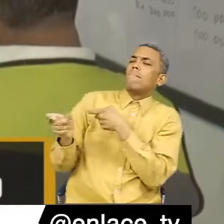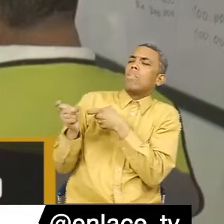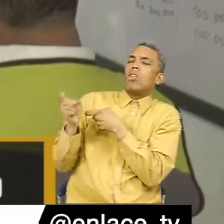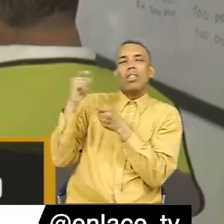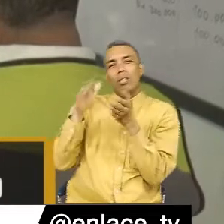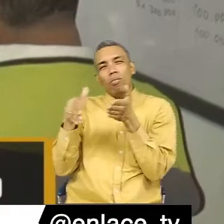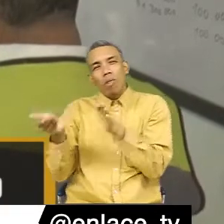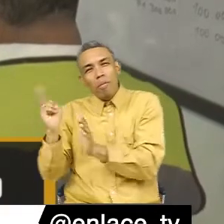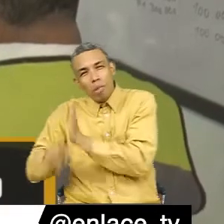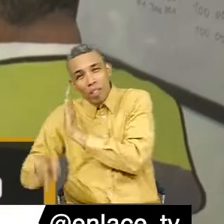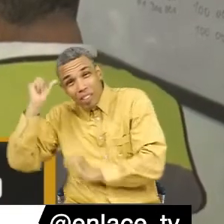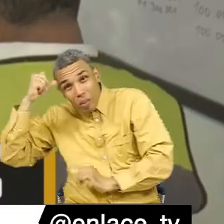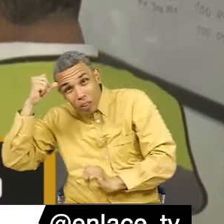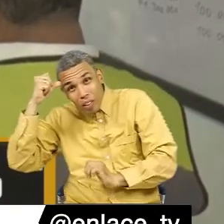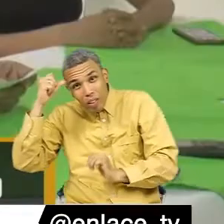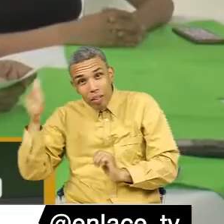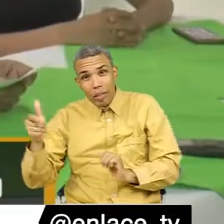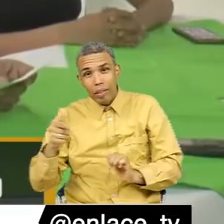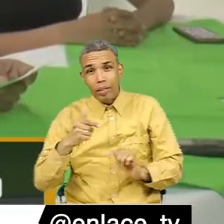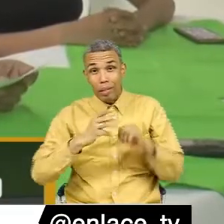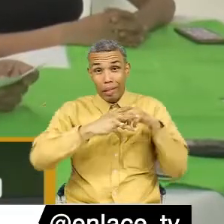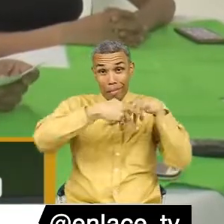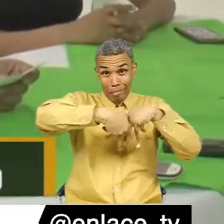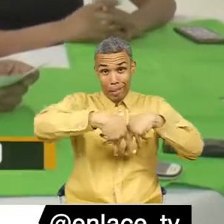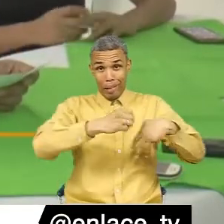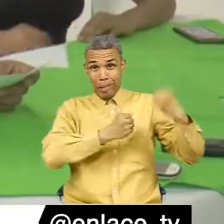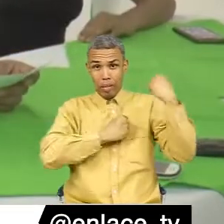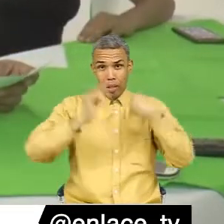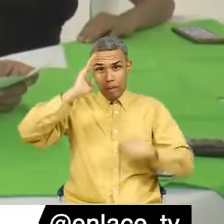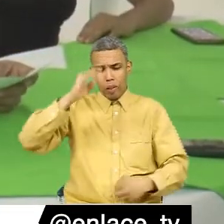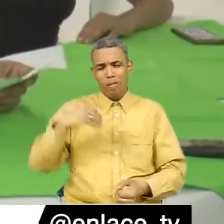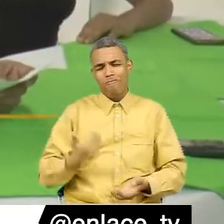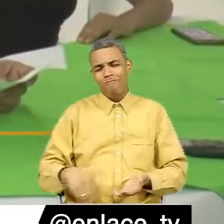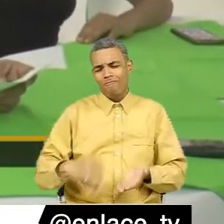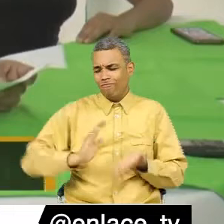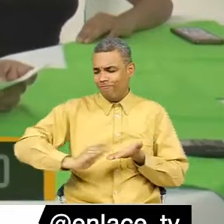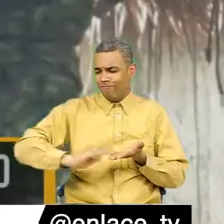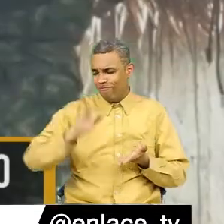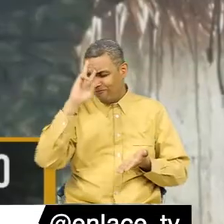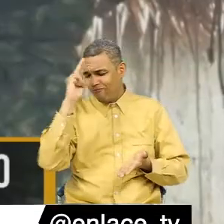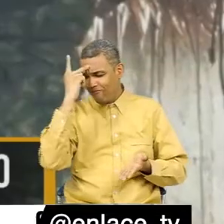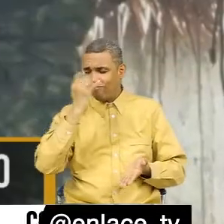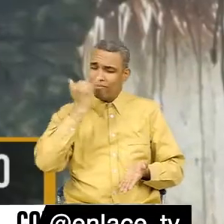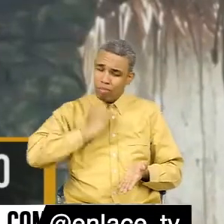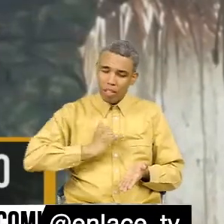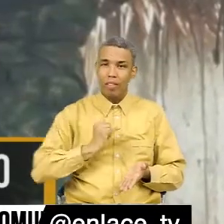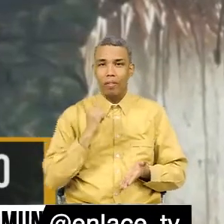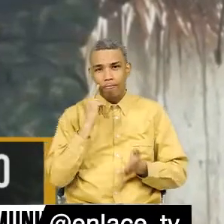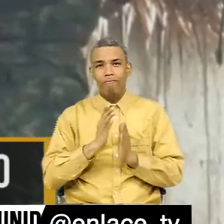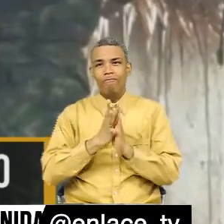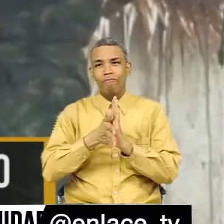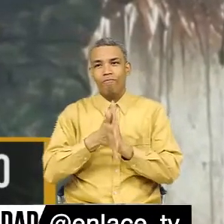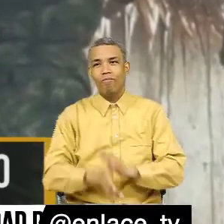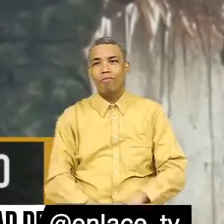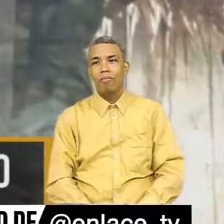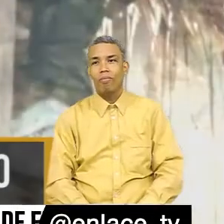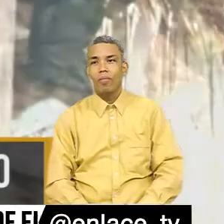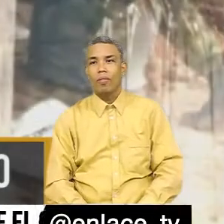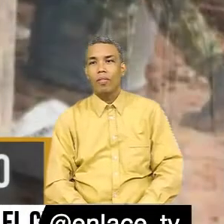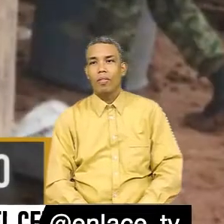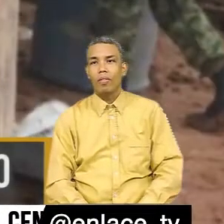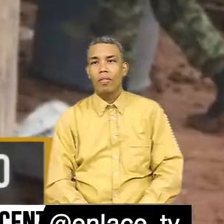la Corporación Credos ha asegurado que las fuerzas militares a través de la Quinta Brigada reconocieron que fue un error militar el hecho donde perdió la vida un campesino en el